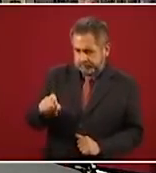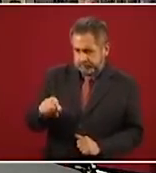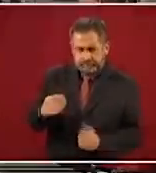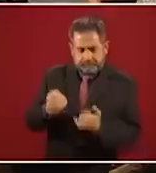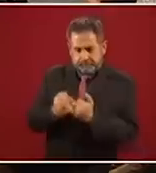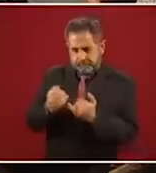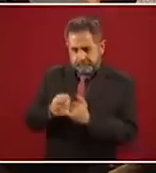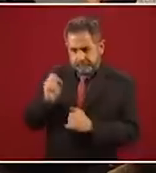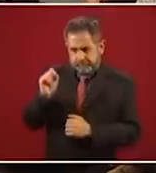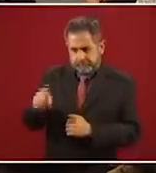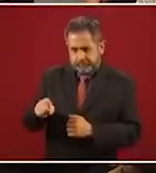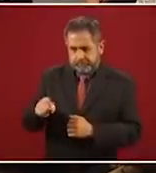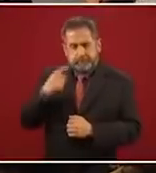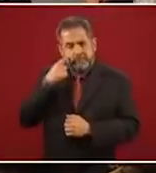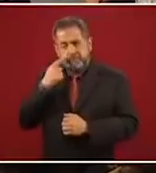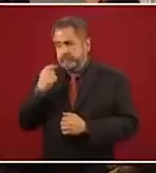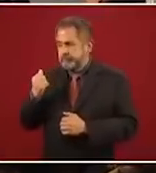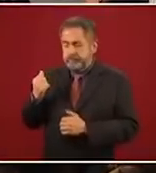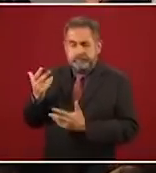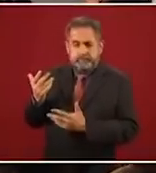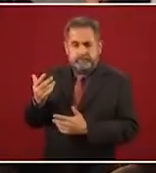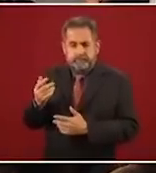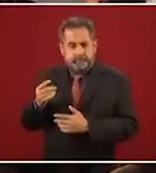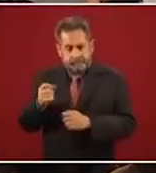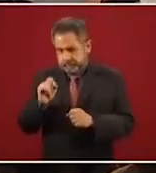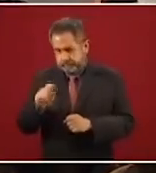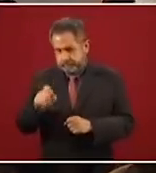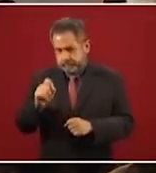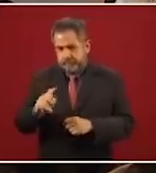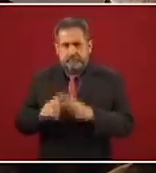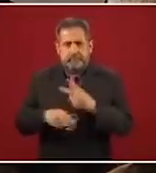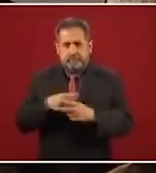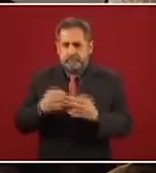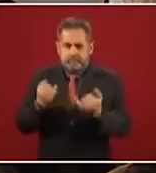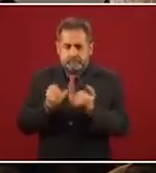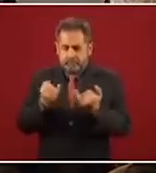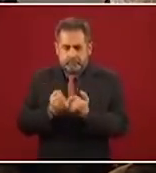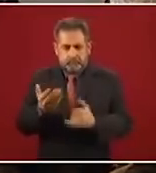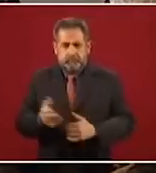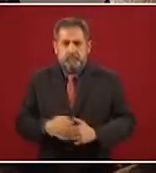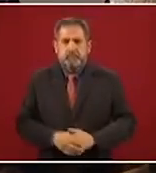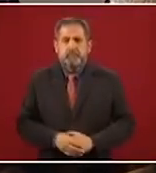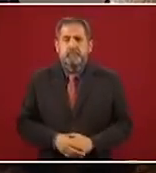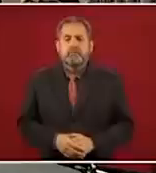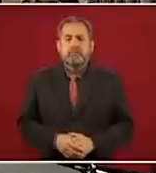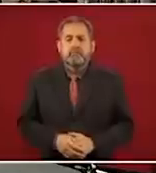Lo mismo, nada más que empezamos con estas, pero es igual.